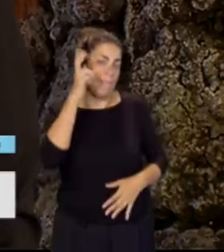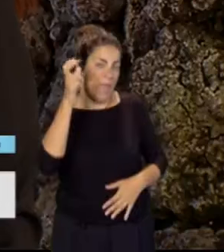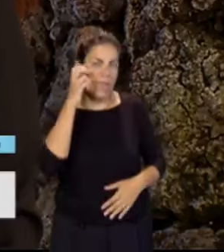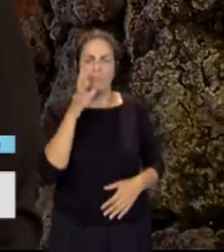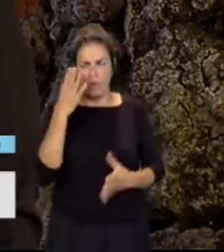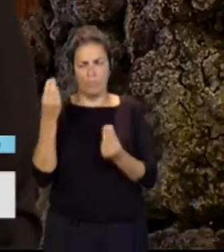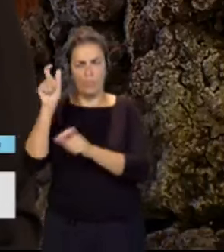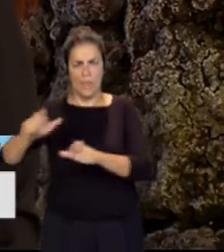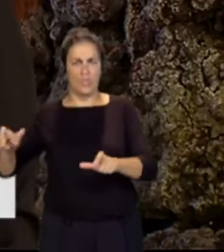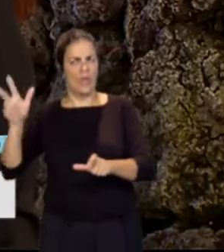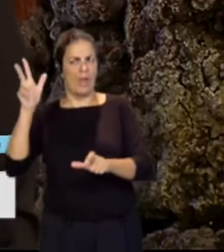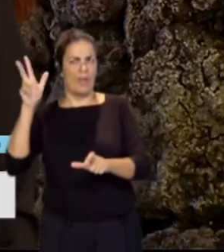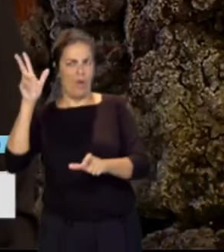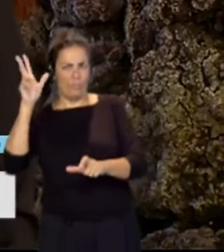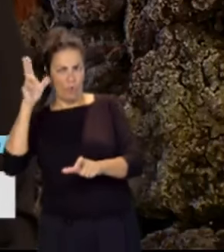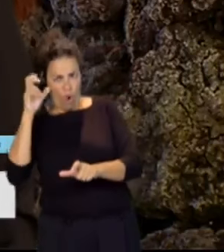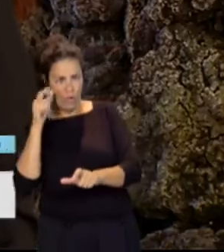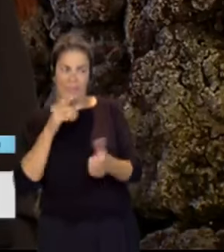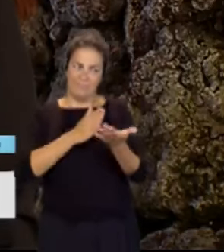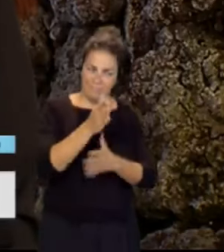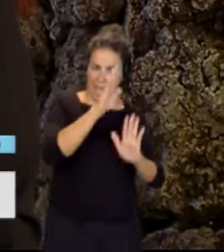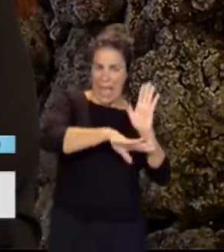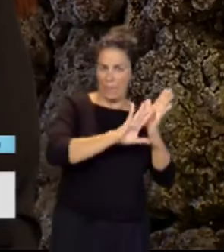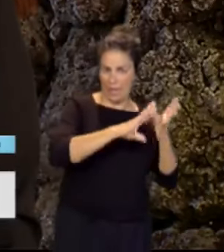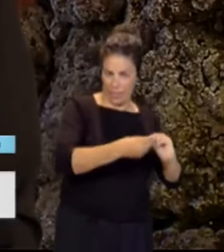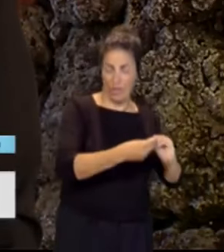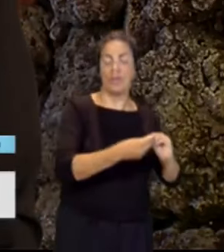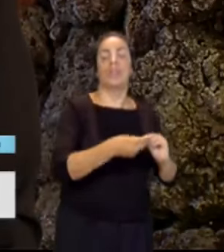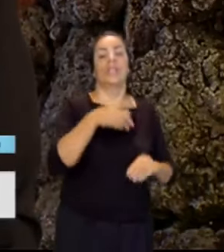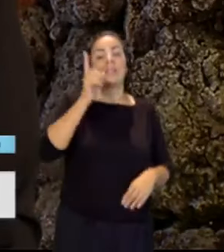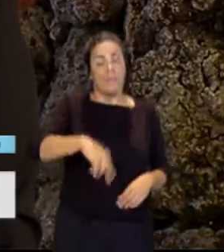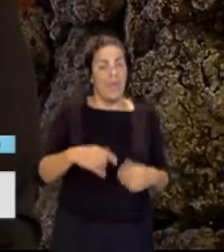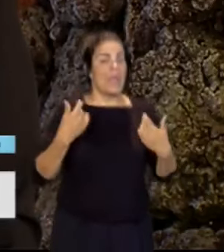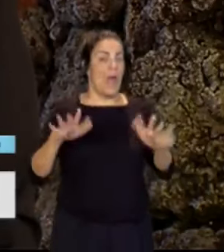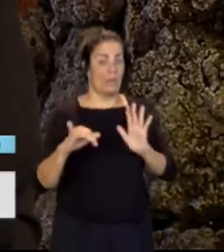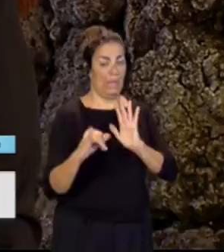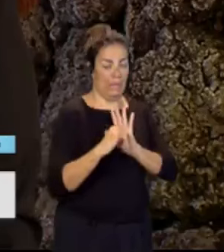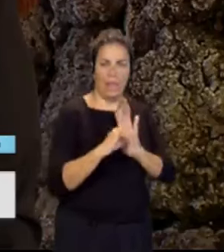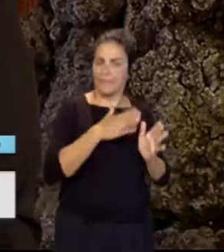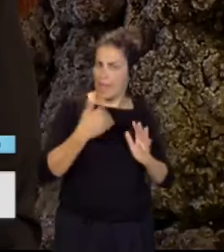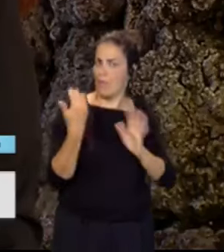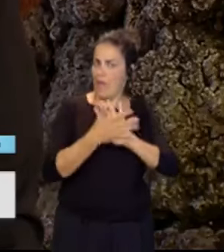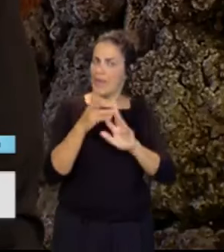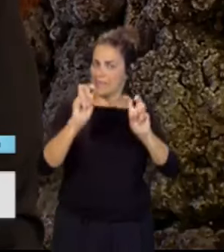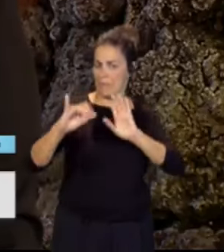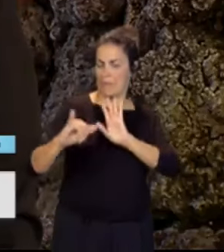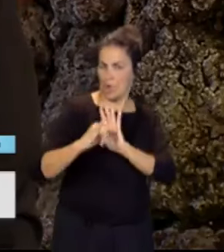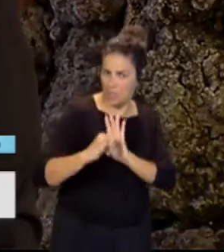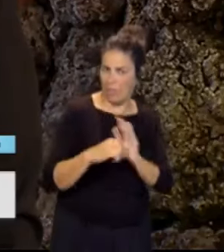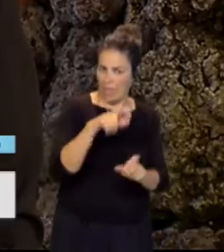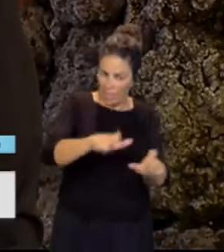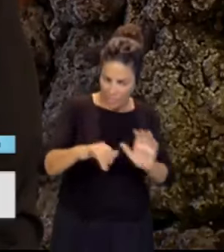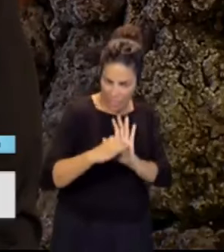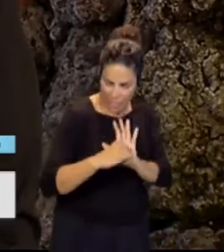aplicación y luego eh también aunque estemos próximo y queremos hablar de de la proximidad de la cercanía no podemos